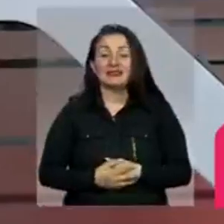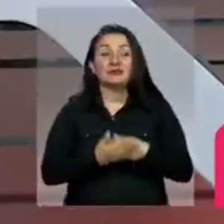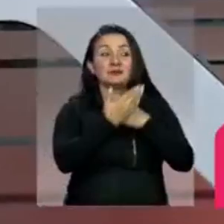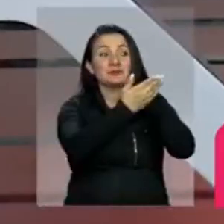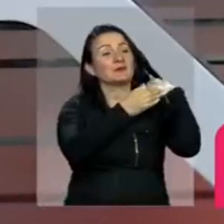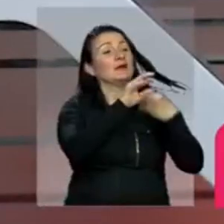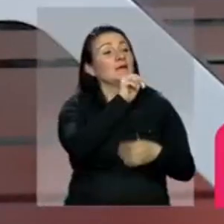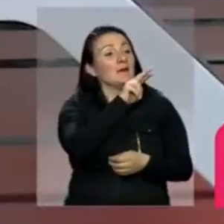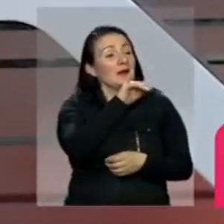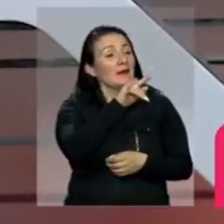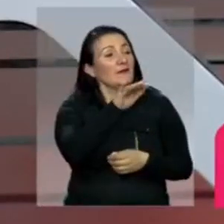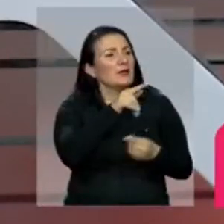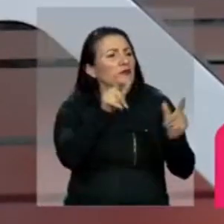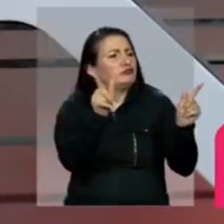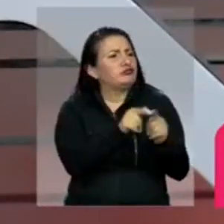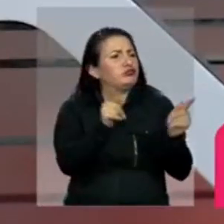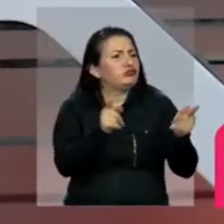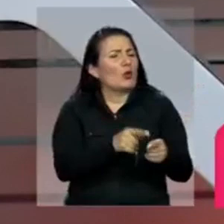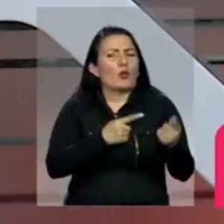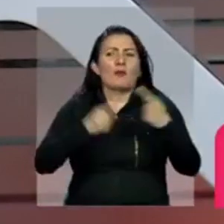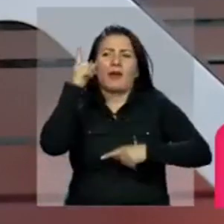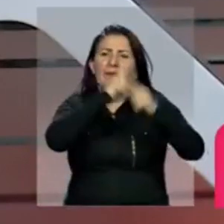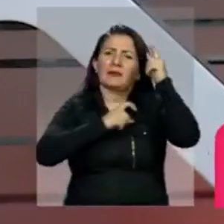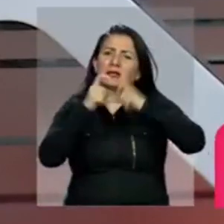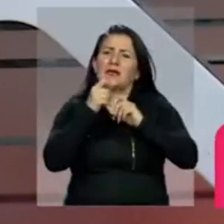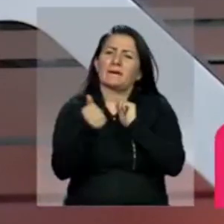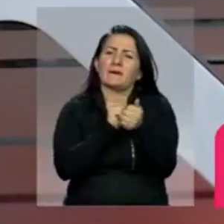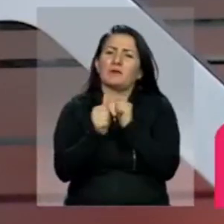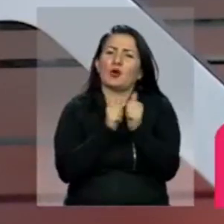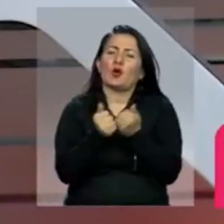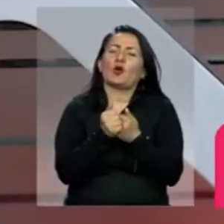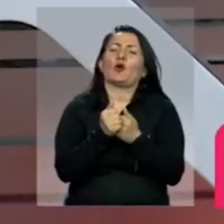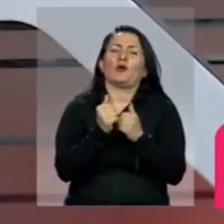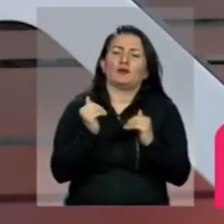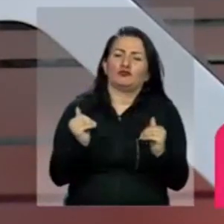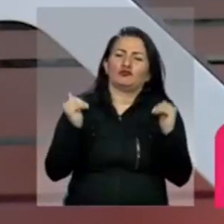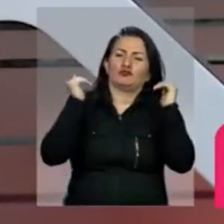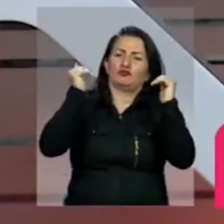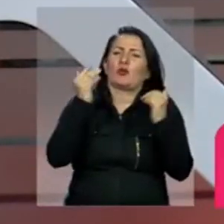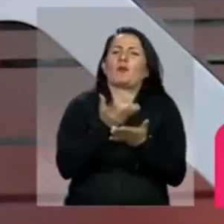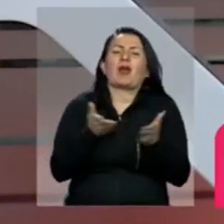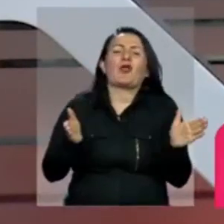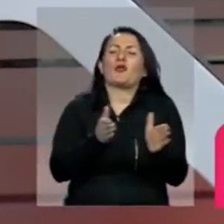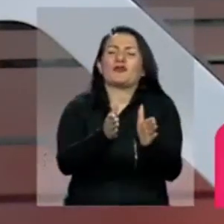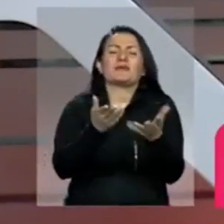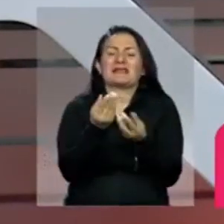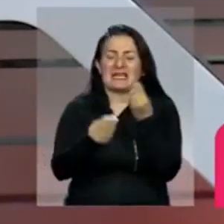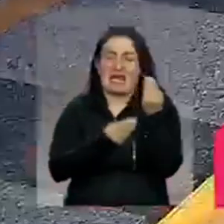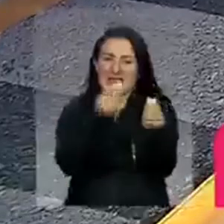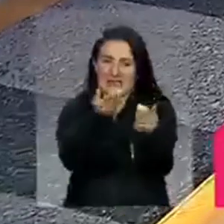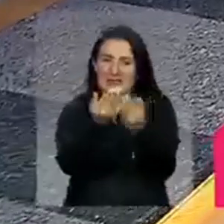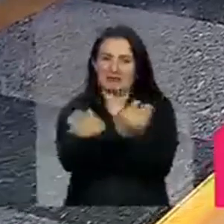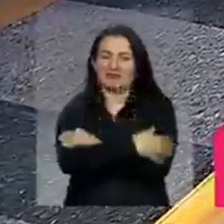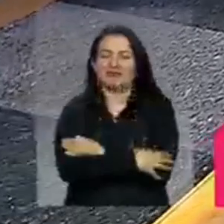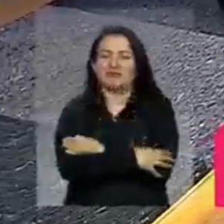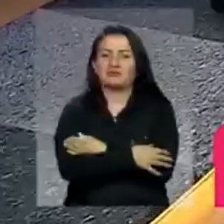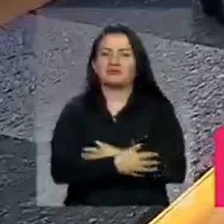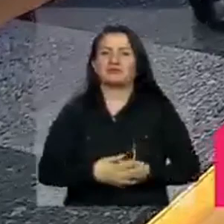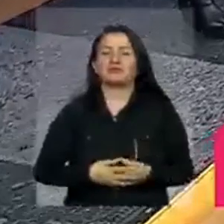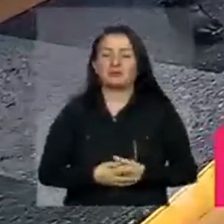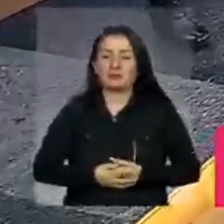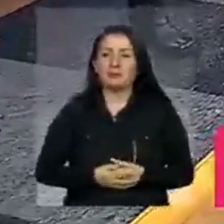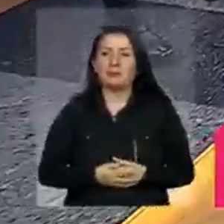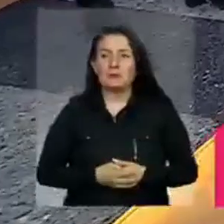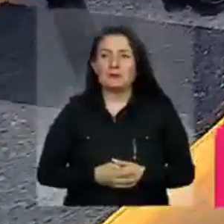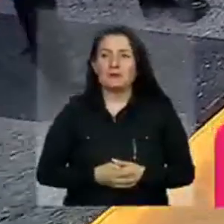Fernanda, conclusión de este análisis de la mujer en el deporte, el protagonismo, sí. ¿Para dónde vamos? ¿Qué se debe hacer? Bueno,